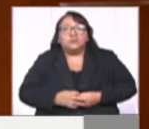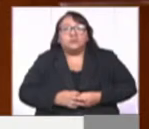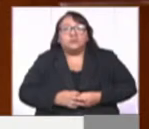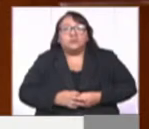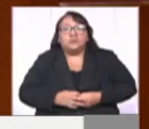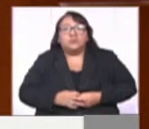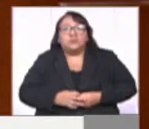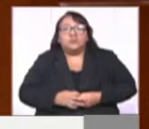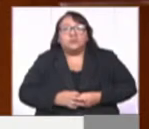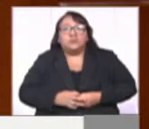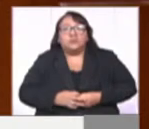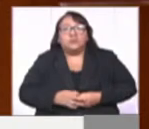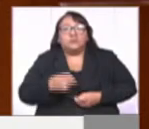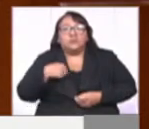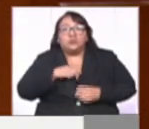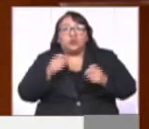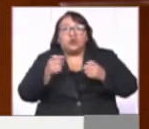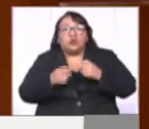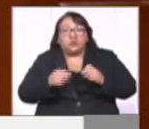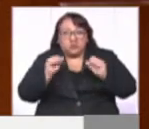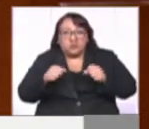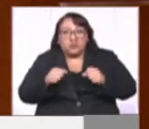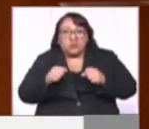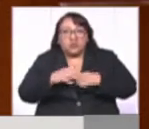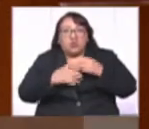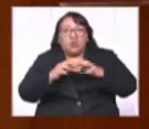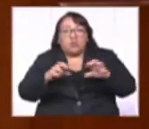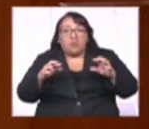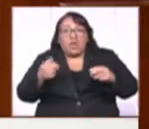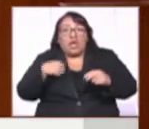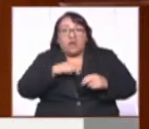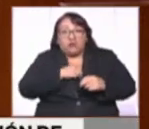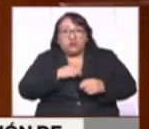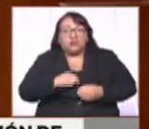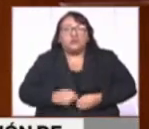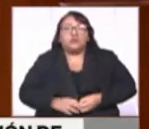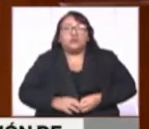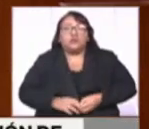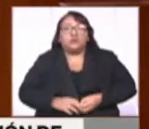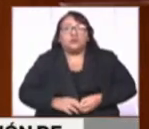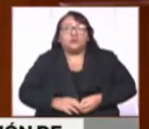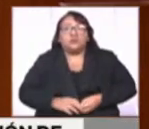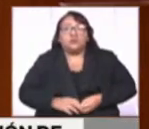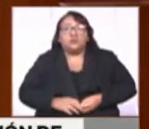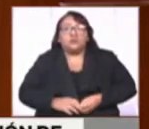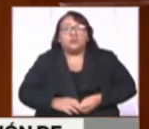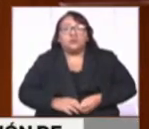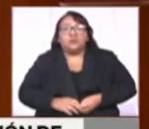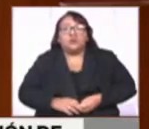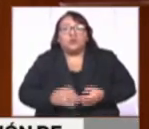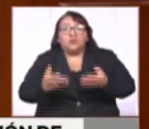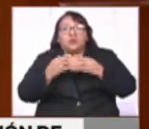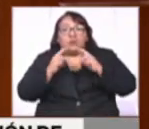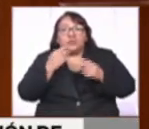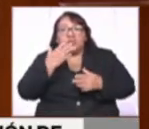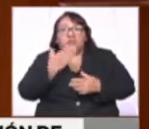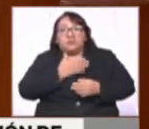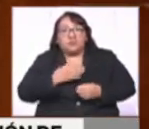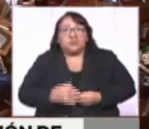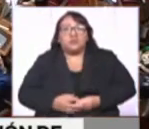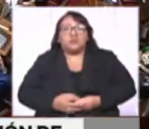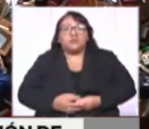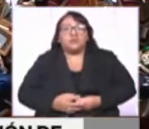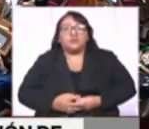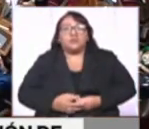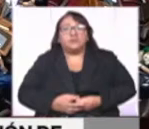y nosotros como los congresistas, a la población, a nosotros nos exigen las respuestas. Gracias, presidente.